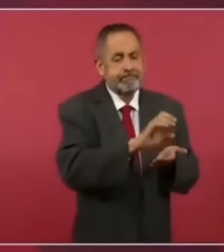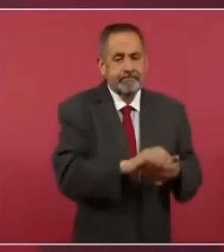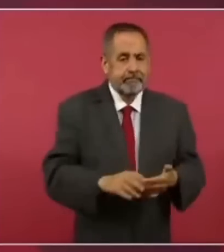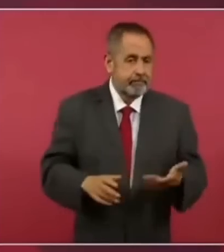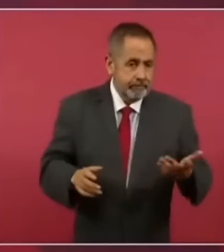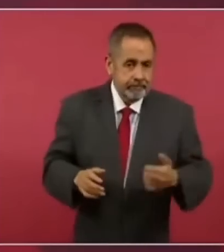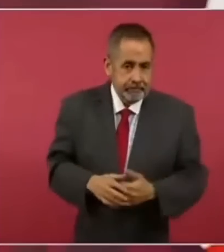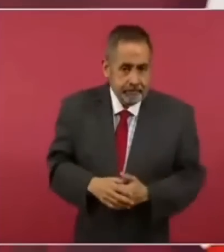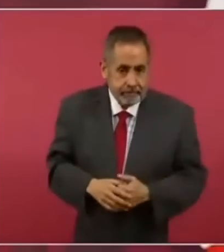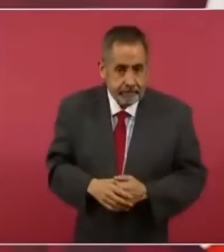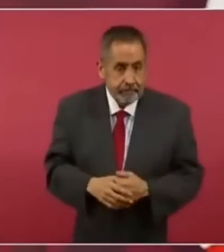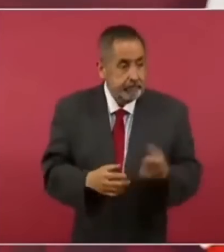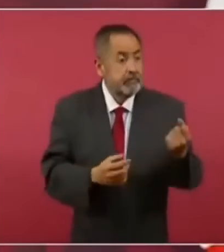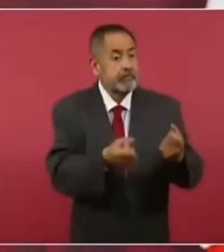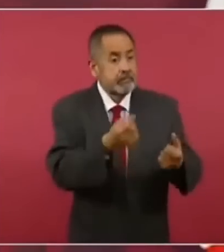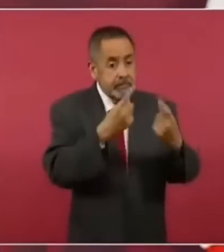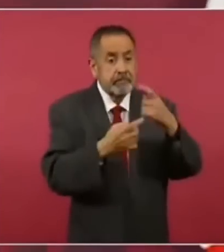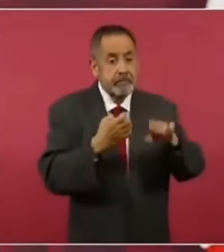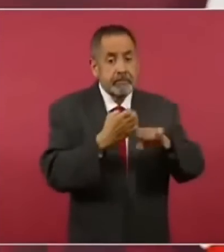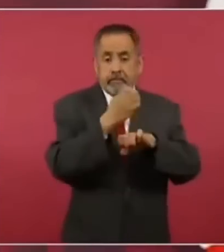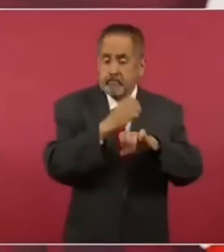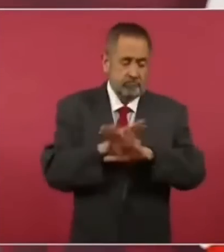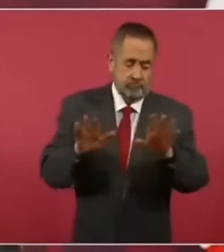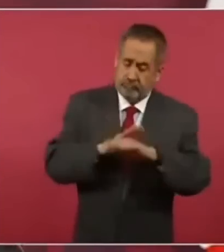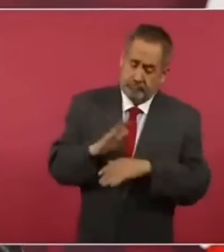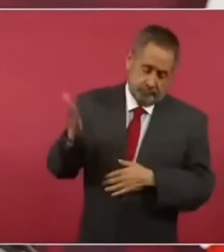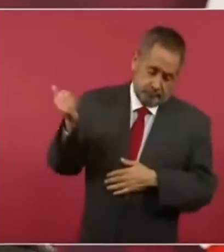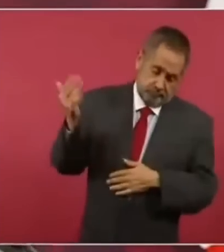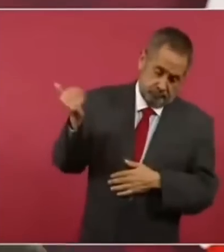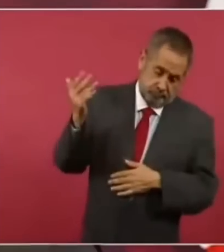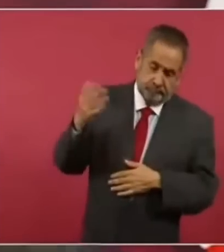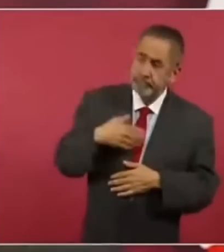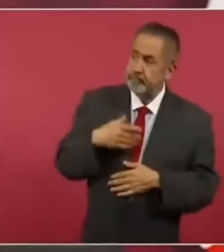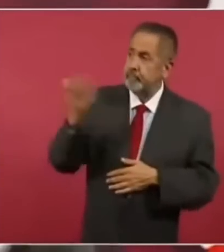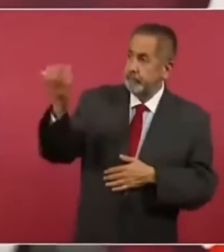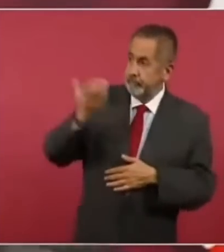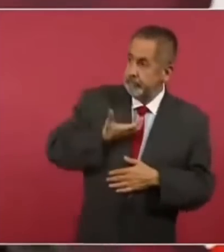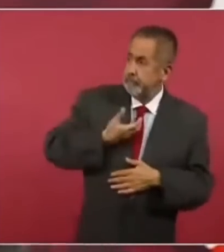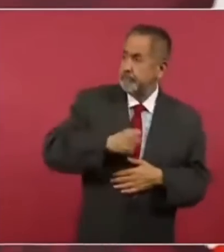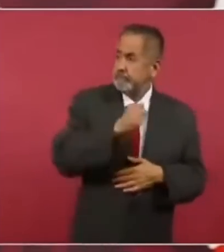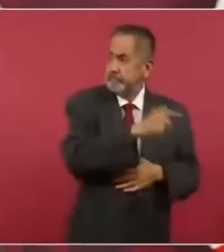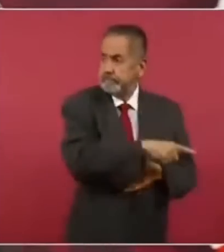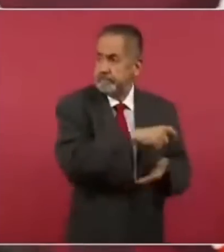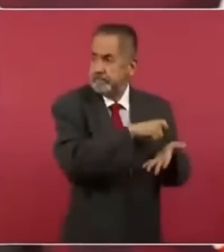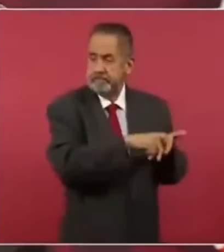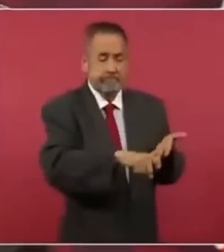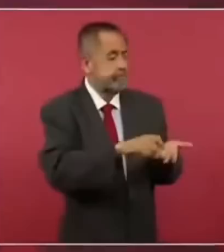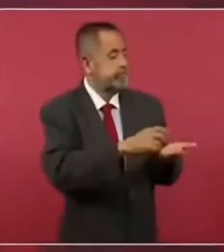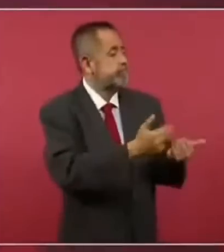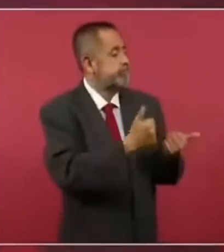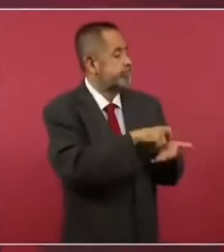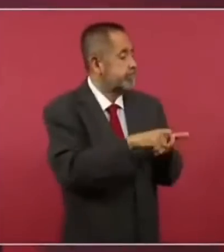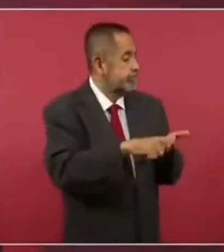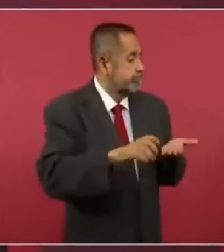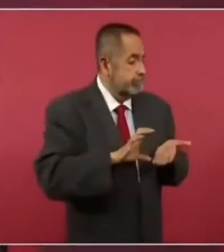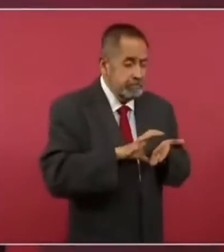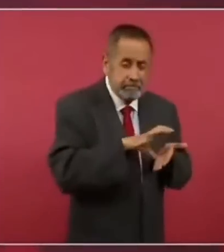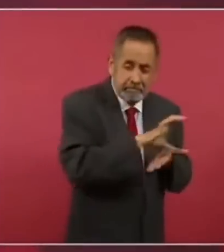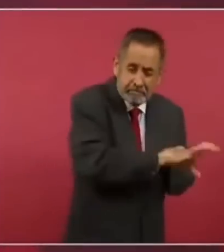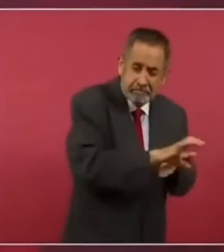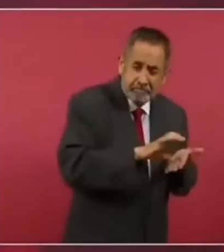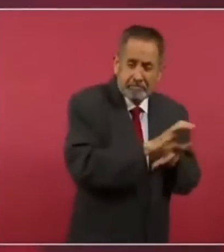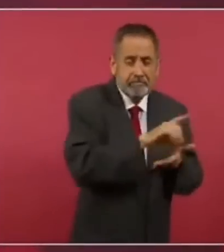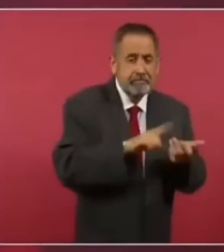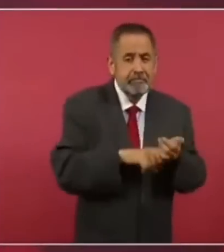Pero todavía hay estados que le siguen comprando las medicinas a los mismos.